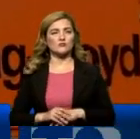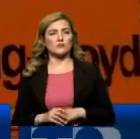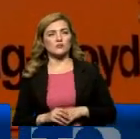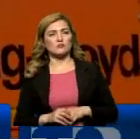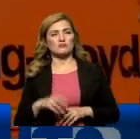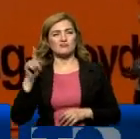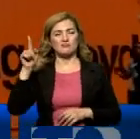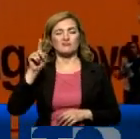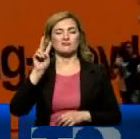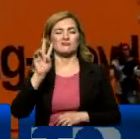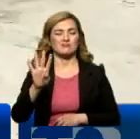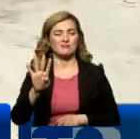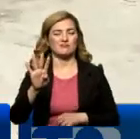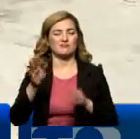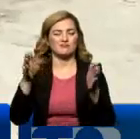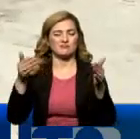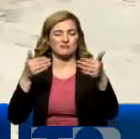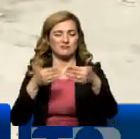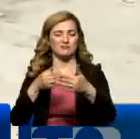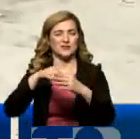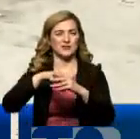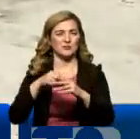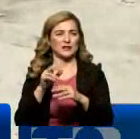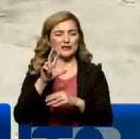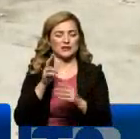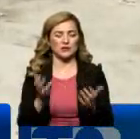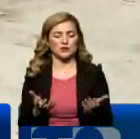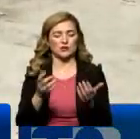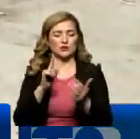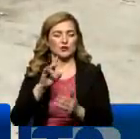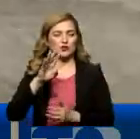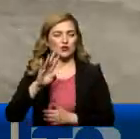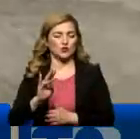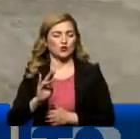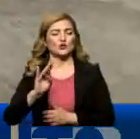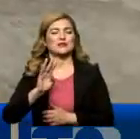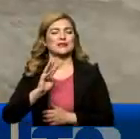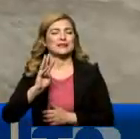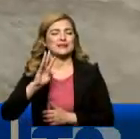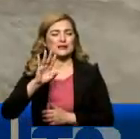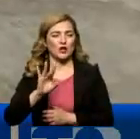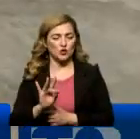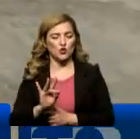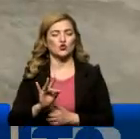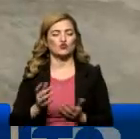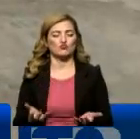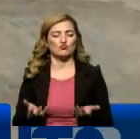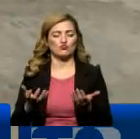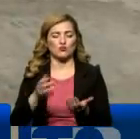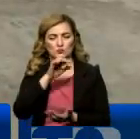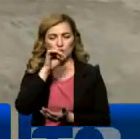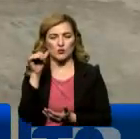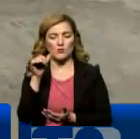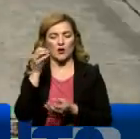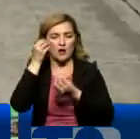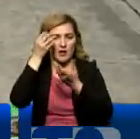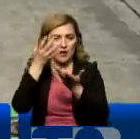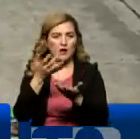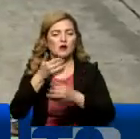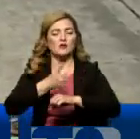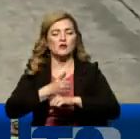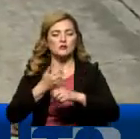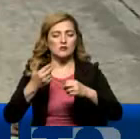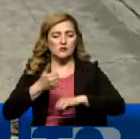De los 4 contenedores contaminados con 3 toneladas, 168 kilos de droga, la Unidad de Información de Puertos y Aeropuertos tenía una alerta.